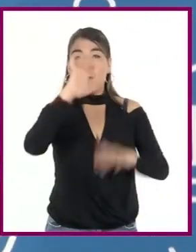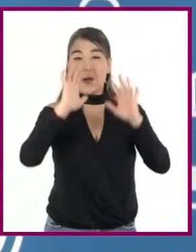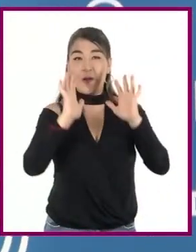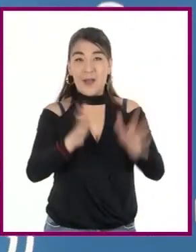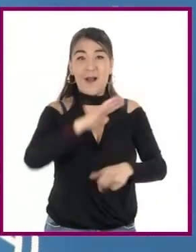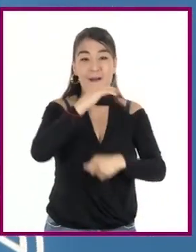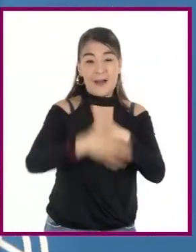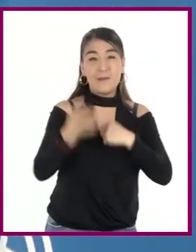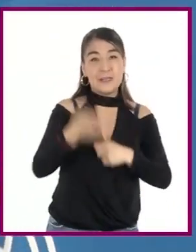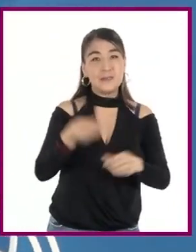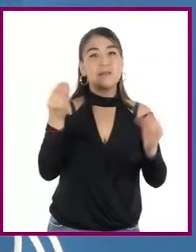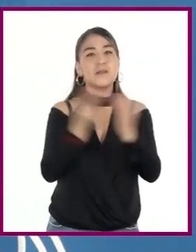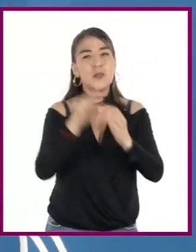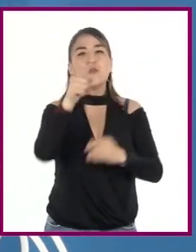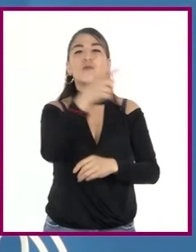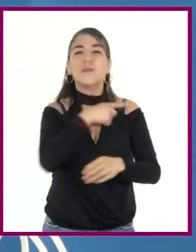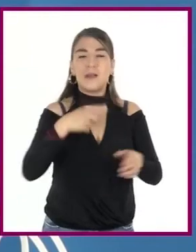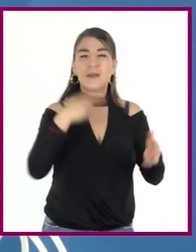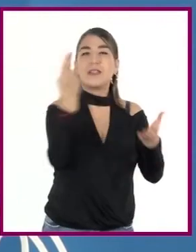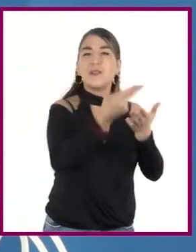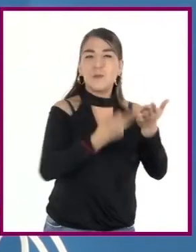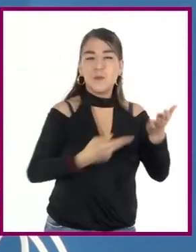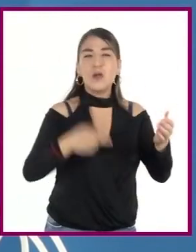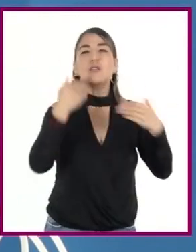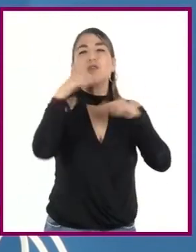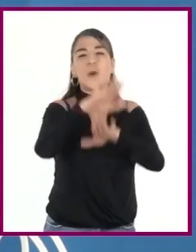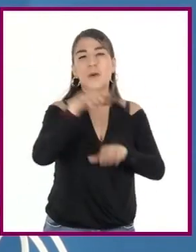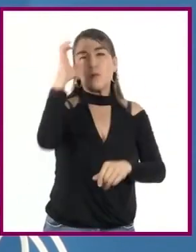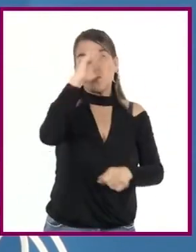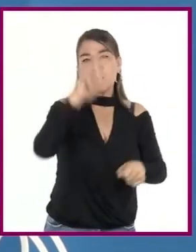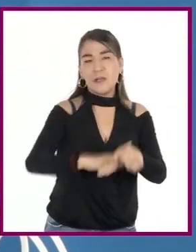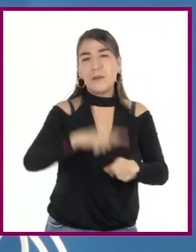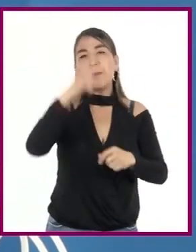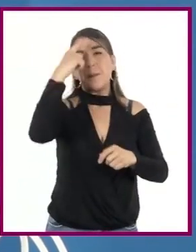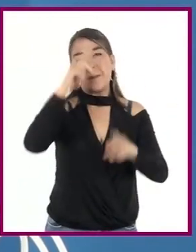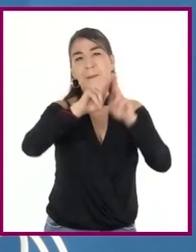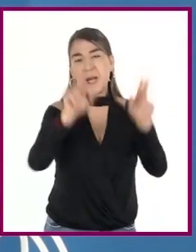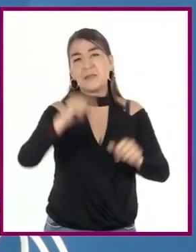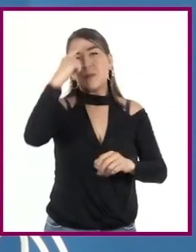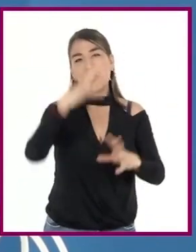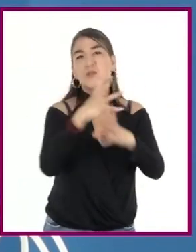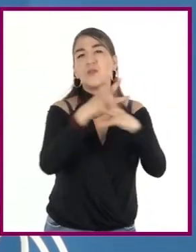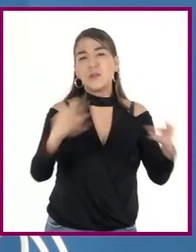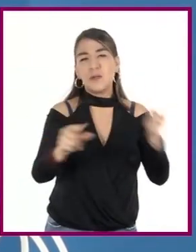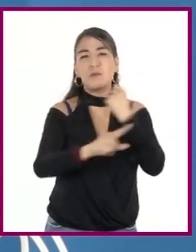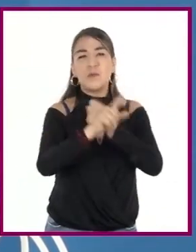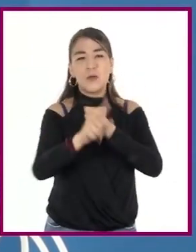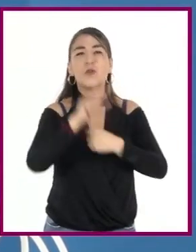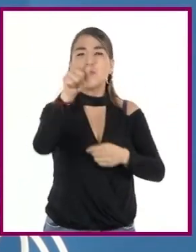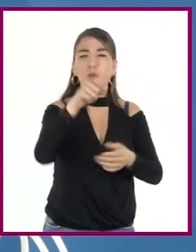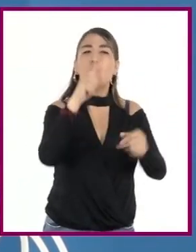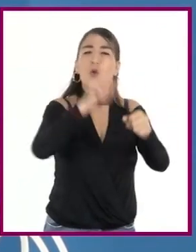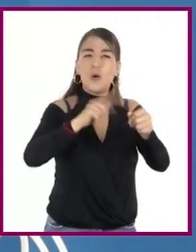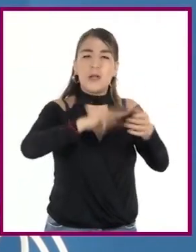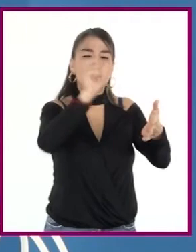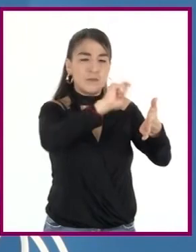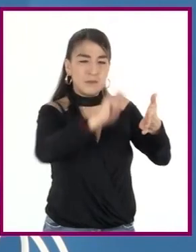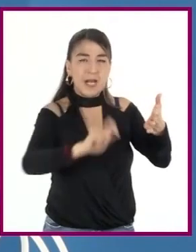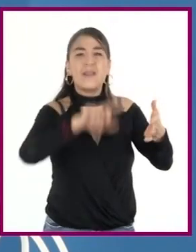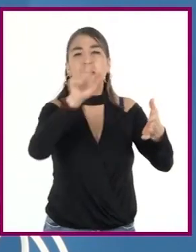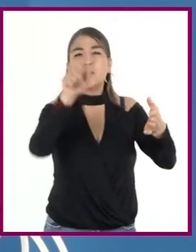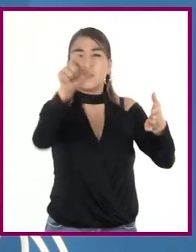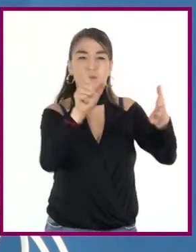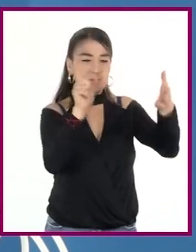elabora un dibujo relacionado con la cultura de paz, una forma de solucionar los conflictos. Coloréalo y escribe brevemente